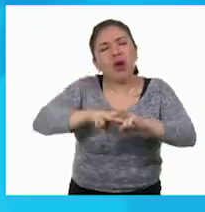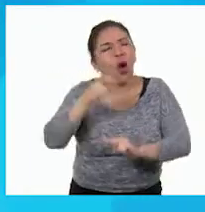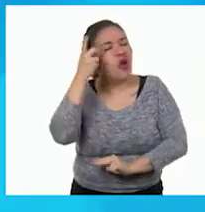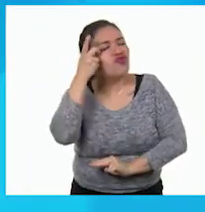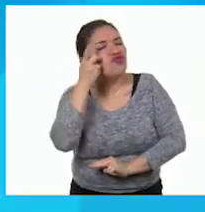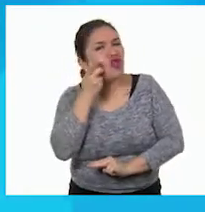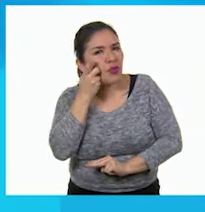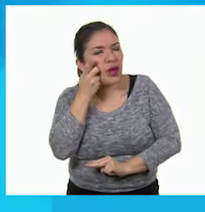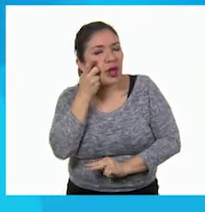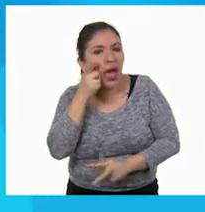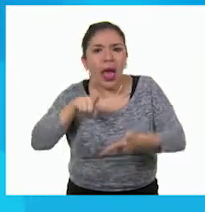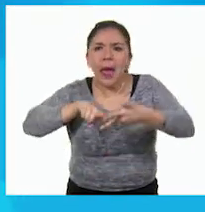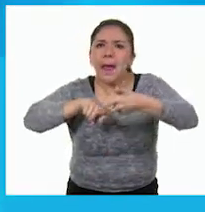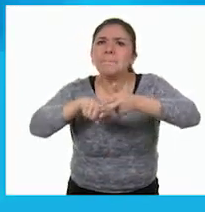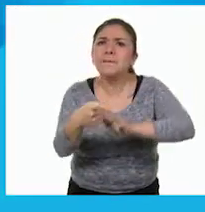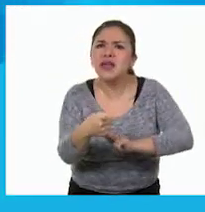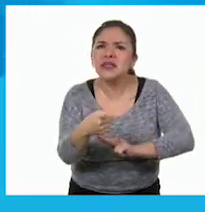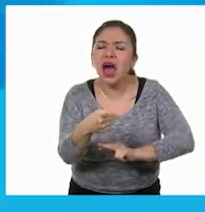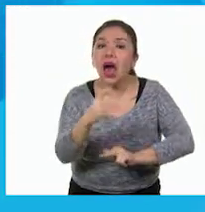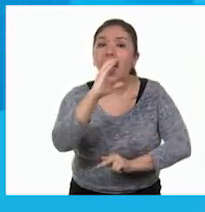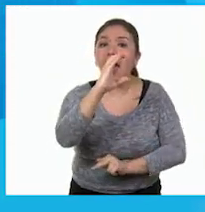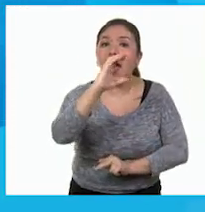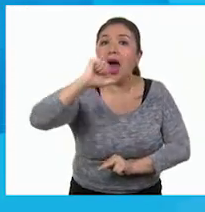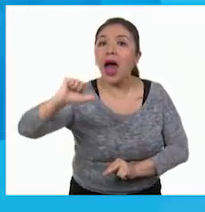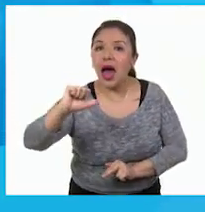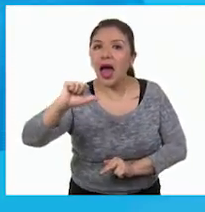Y empieza con K.